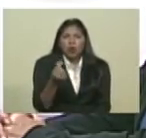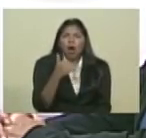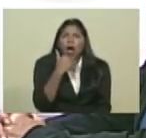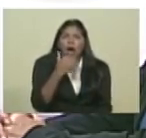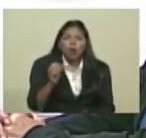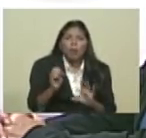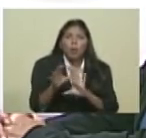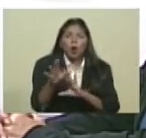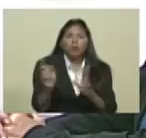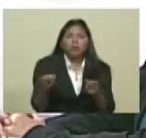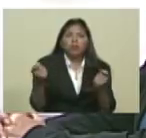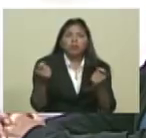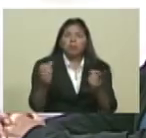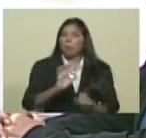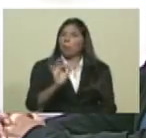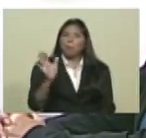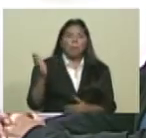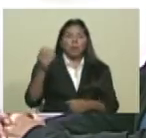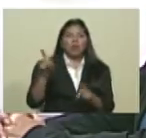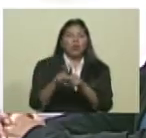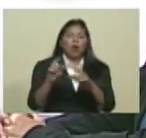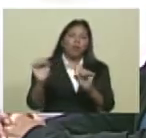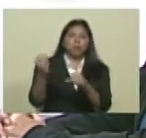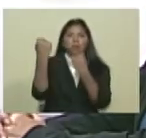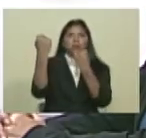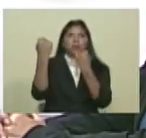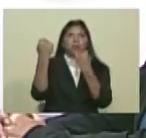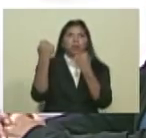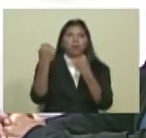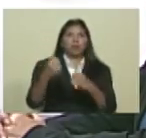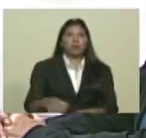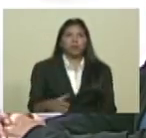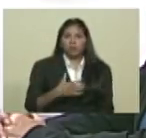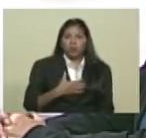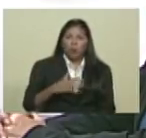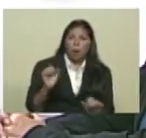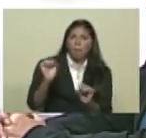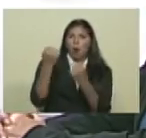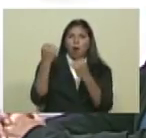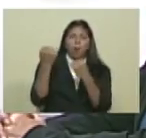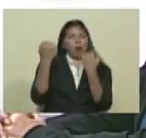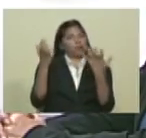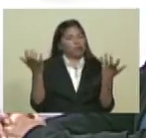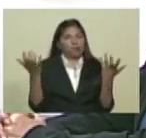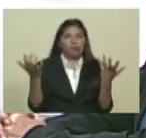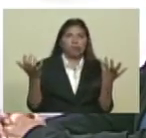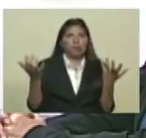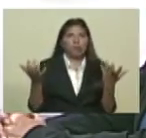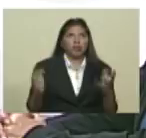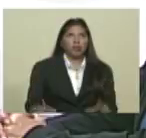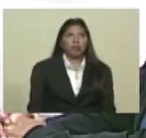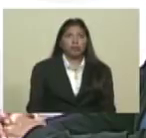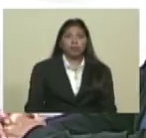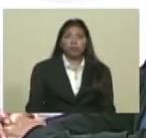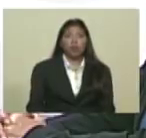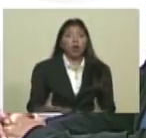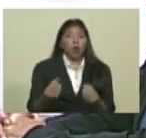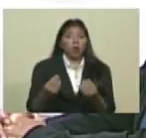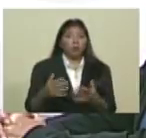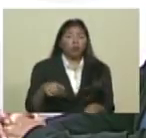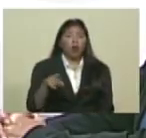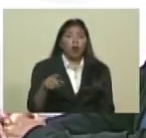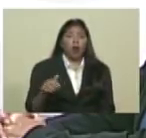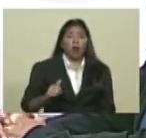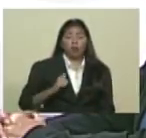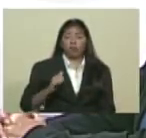Se lo impidieron, la dictadura de las redes sociales le impidió a nuestros candidatos. ¿No? Eso es ventajismo mundial,